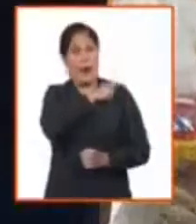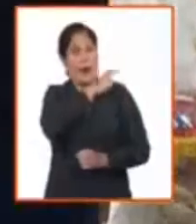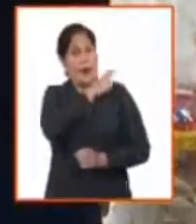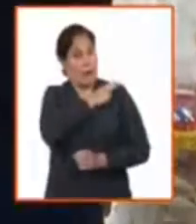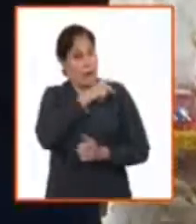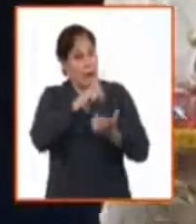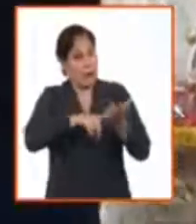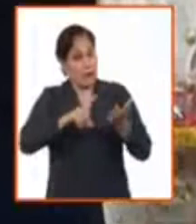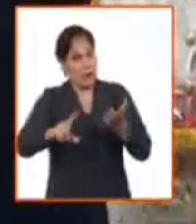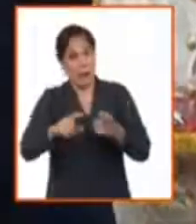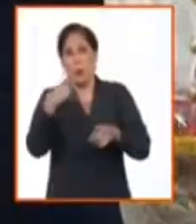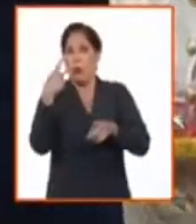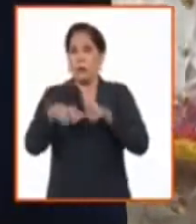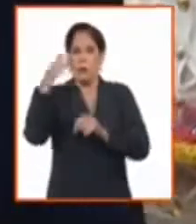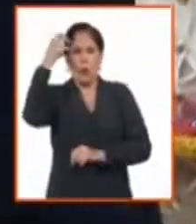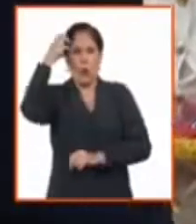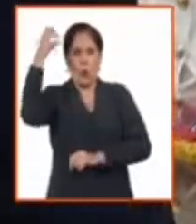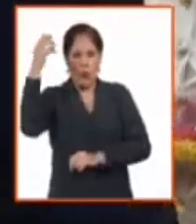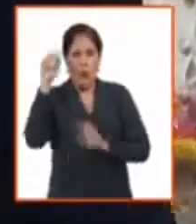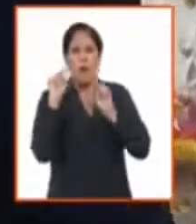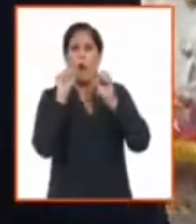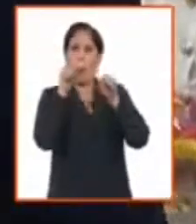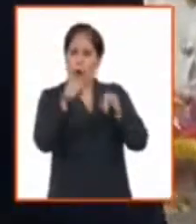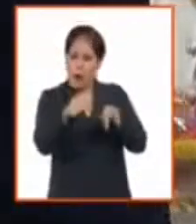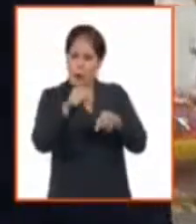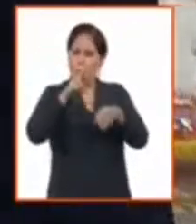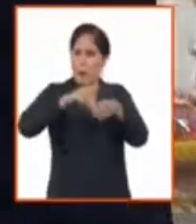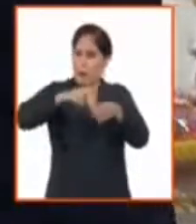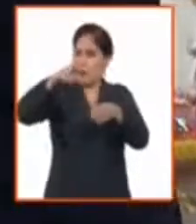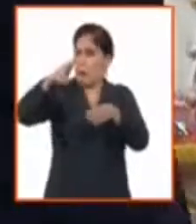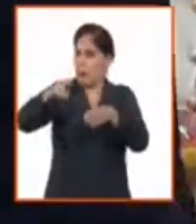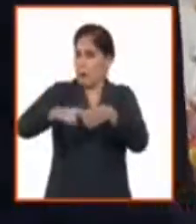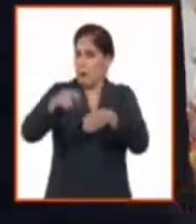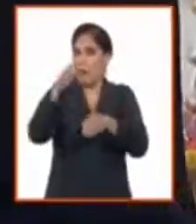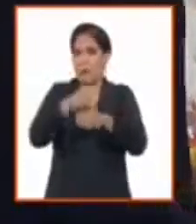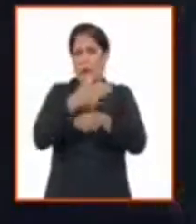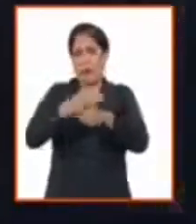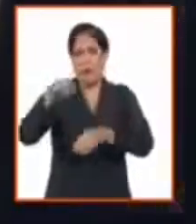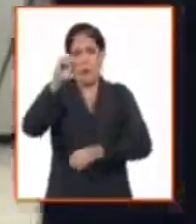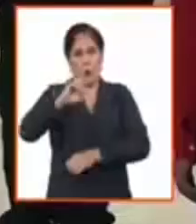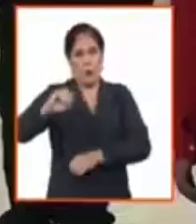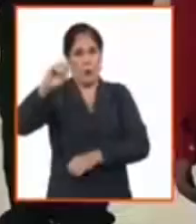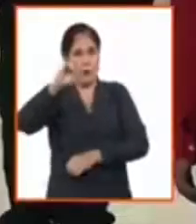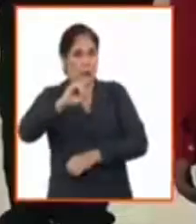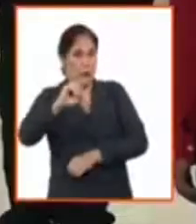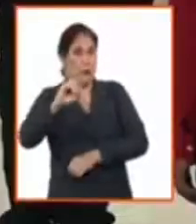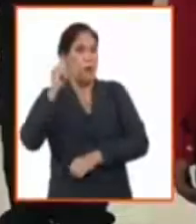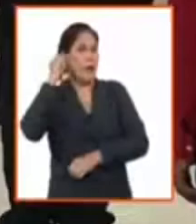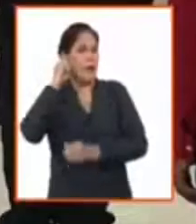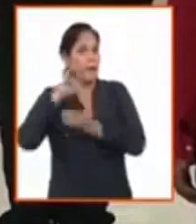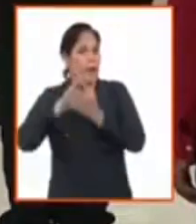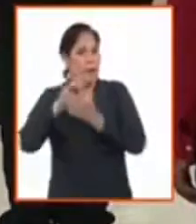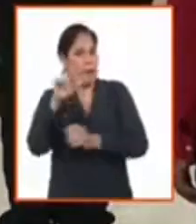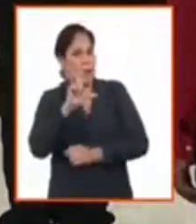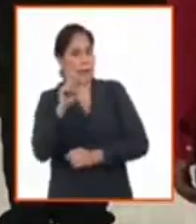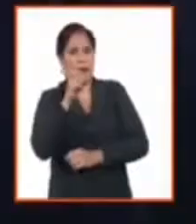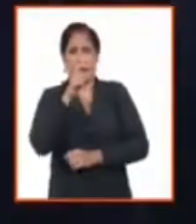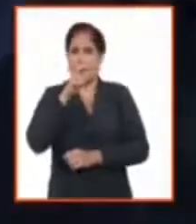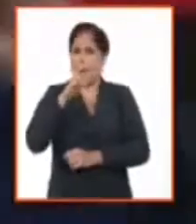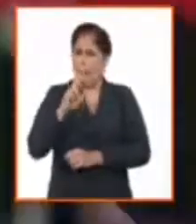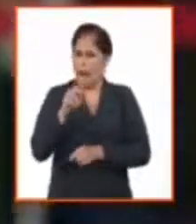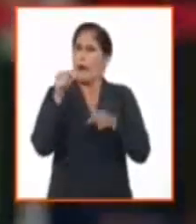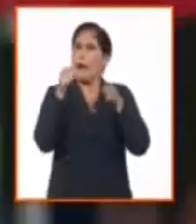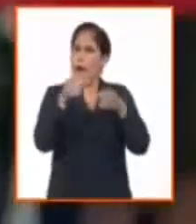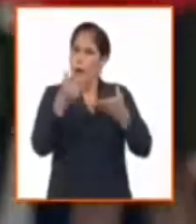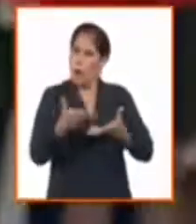partido del estado del gobierno los representantes de nuestras organizaciones de masas estuvieron presentes en este homenaje